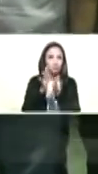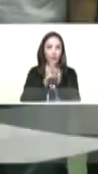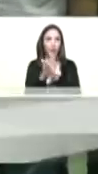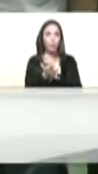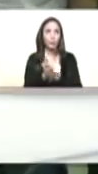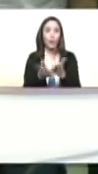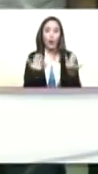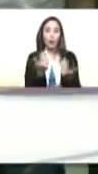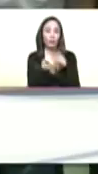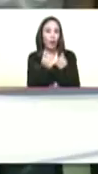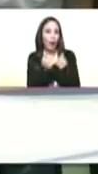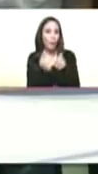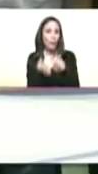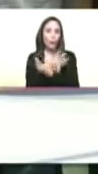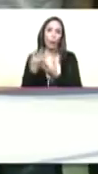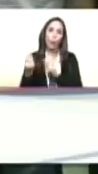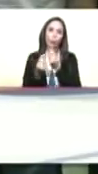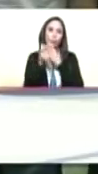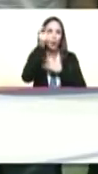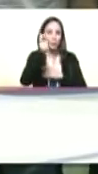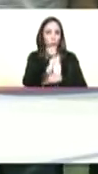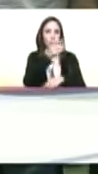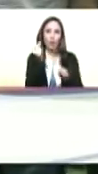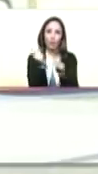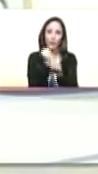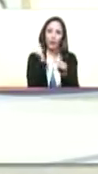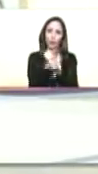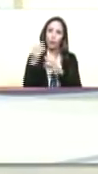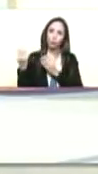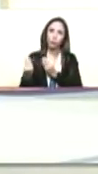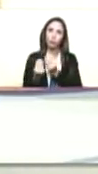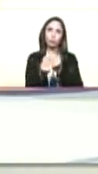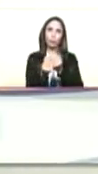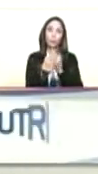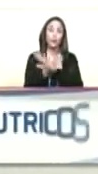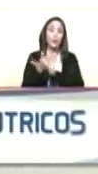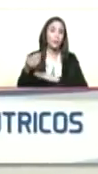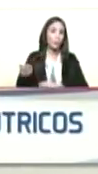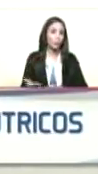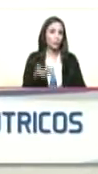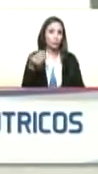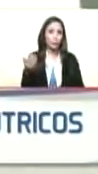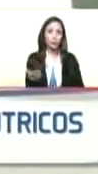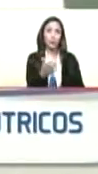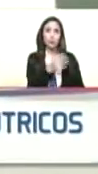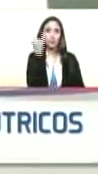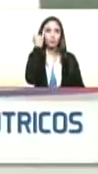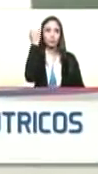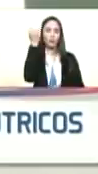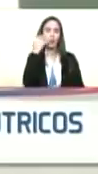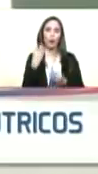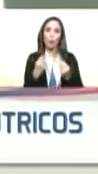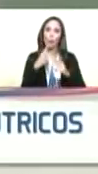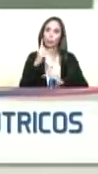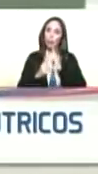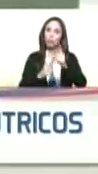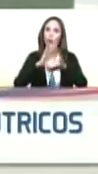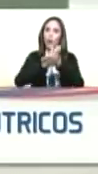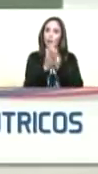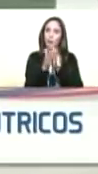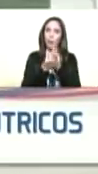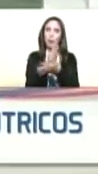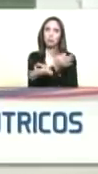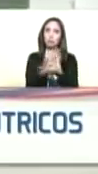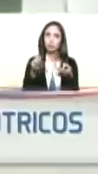cariño, aquí conjuntamente con los trabajadores de este importante ingenio productivo que sin duda